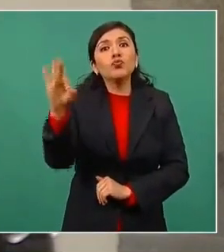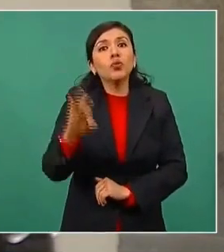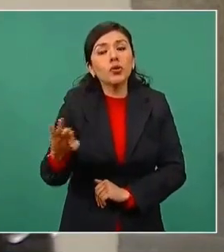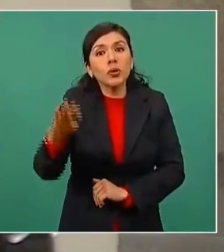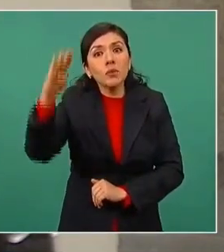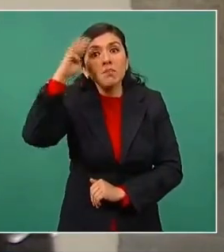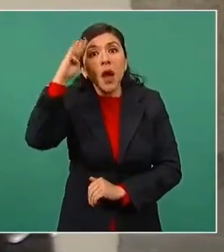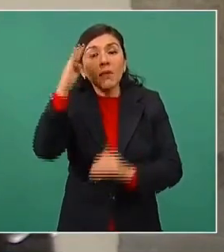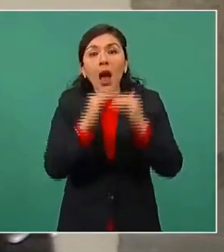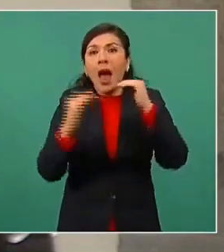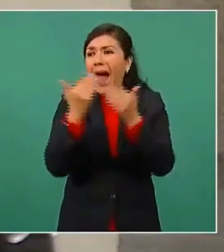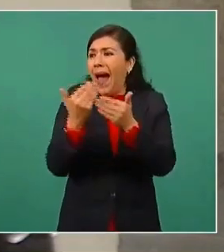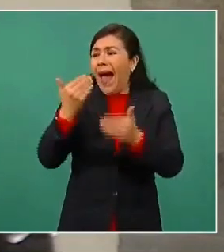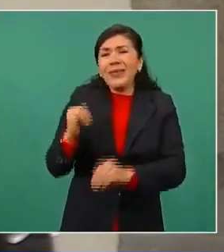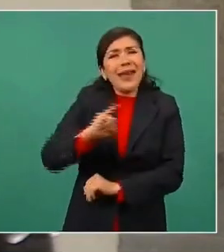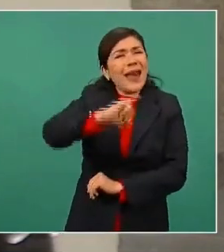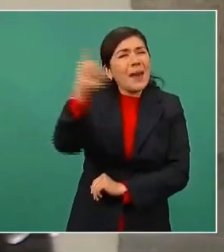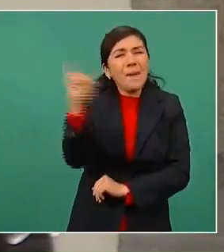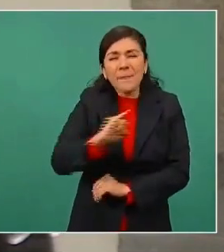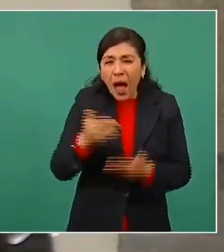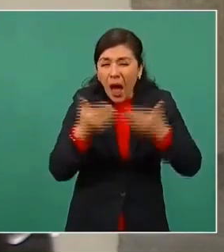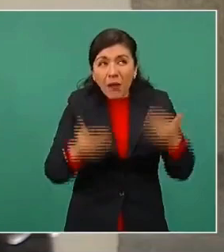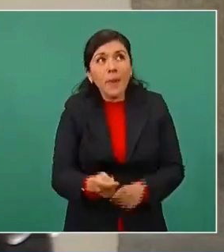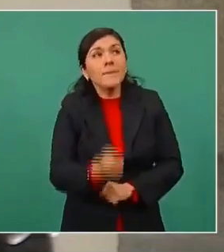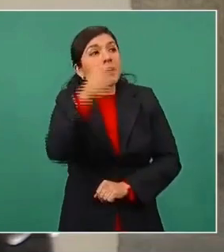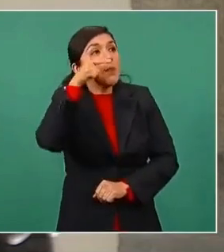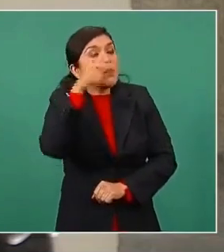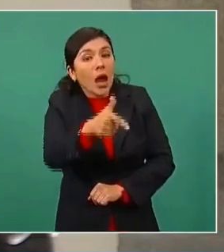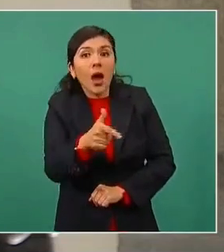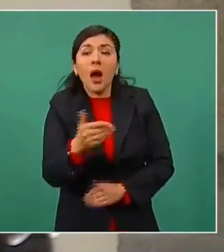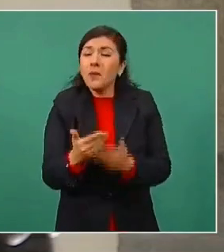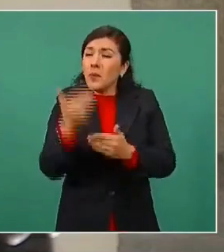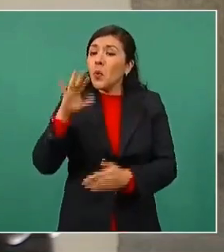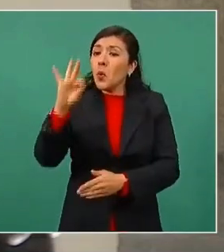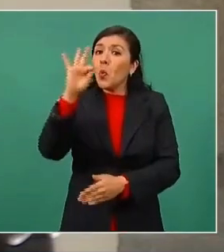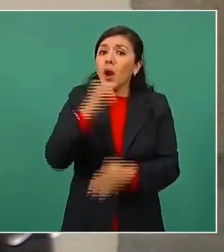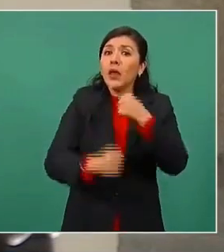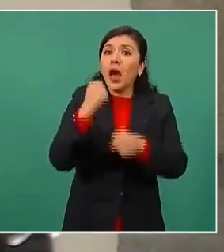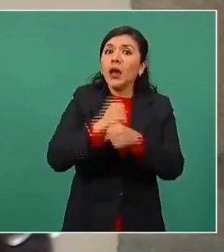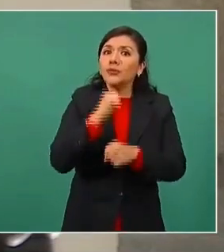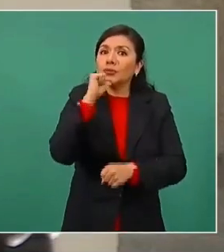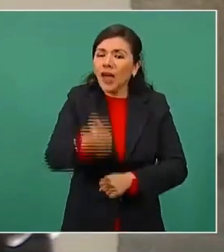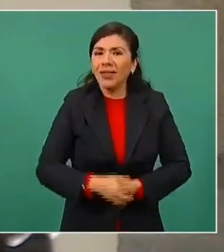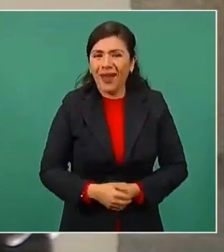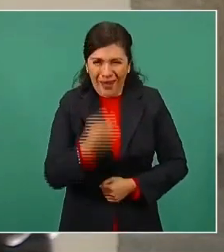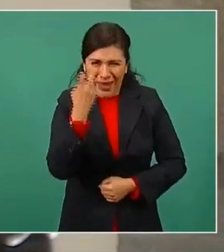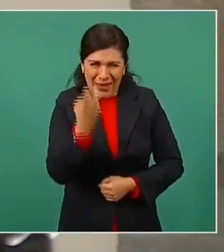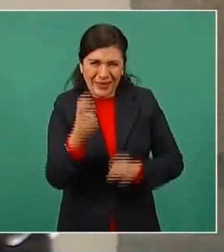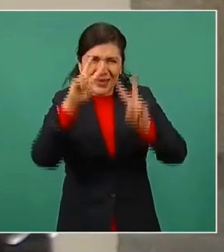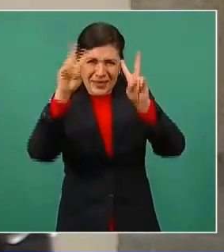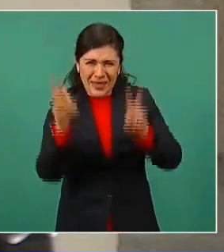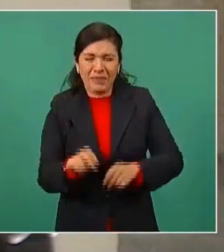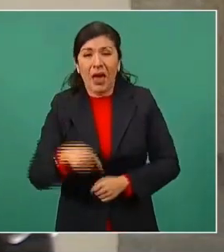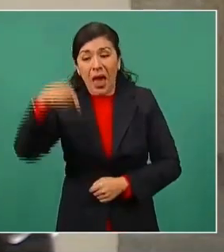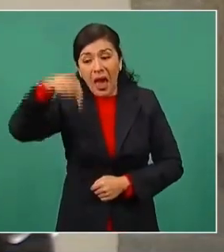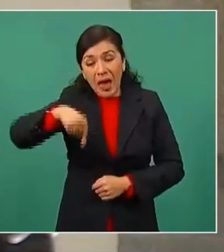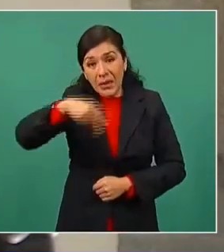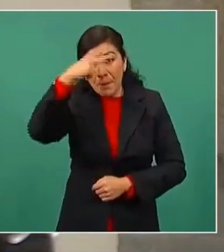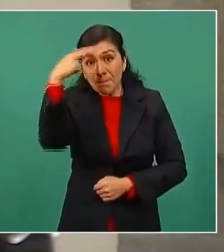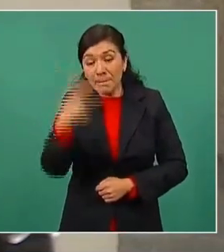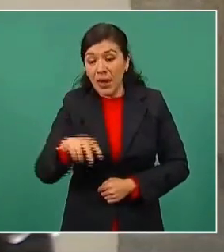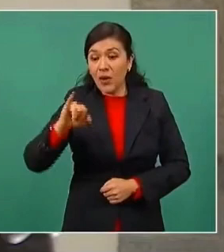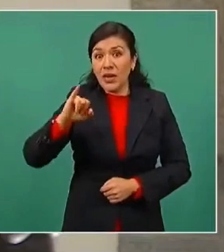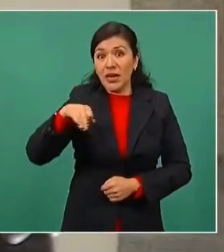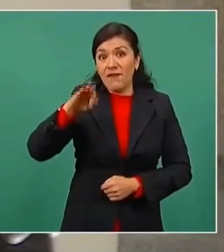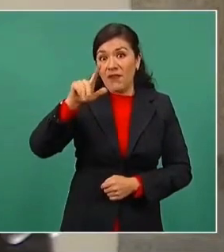un crecimiento nunca antes visto en 40 años. Sobre ese tema, presidente, quiero decirle que la inflación en México, sé